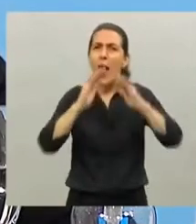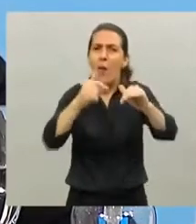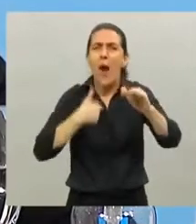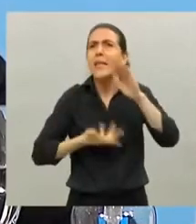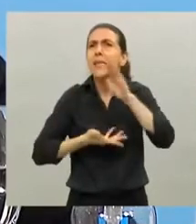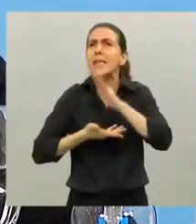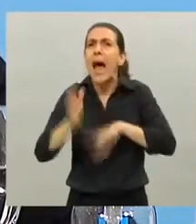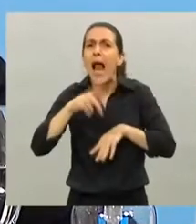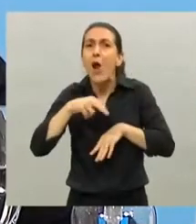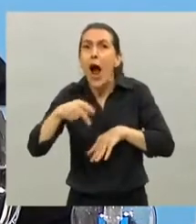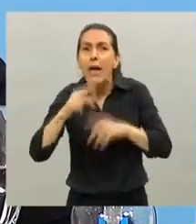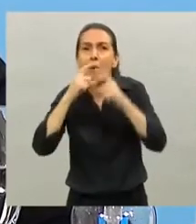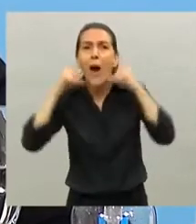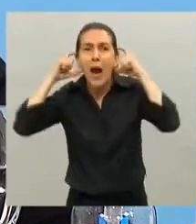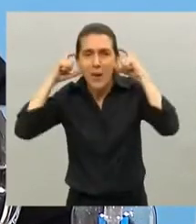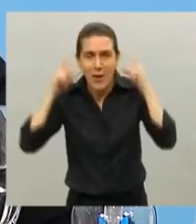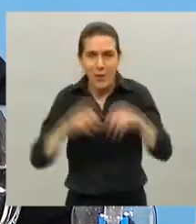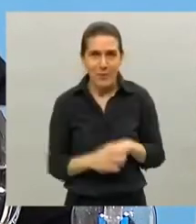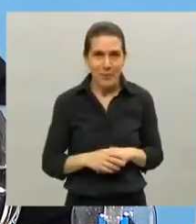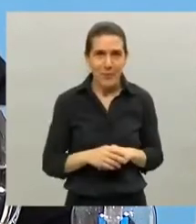barbijo cuando salgo a la calle.